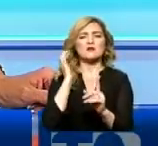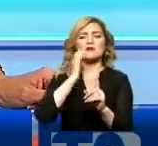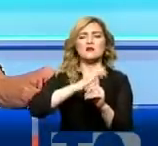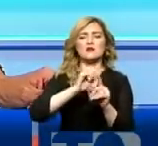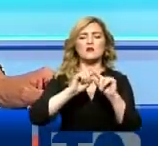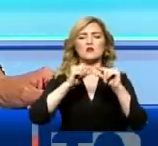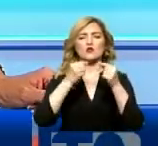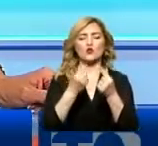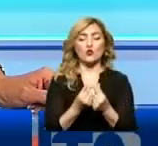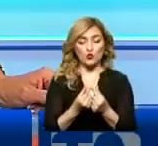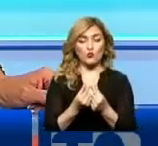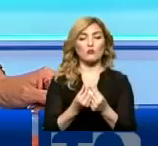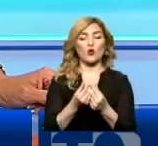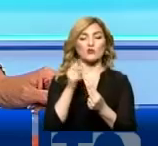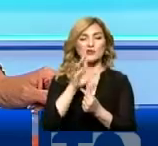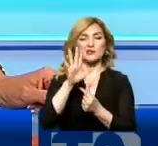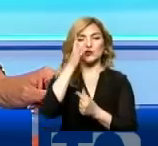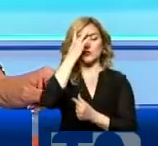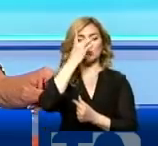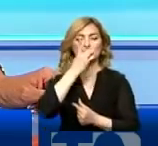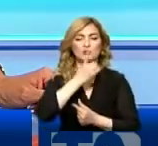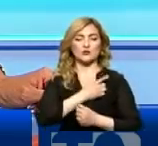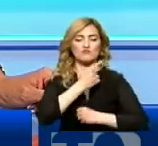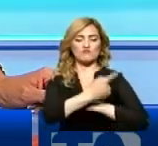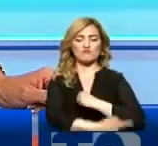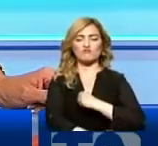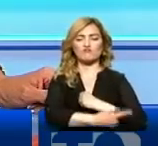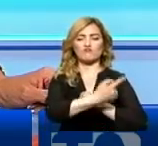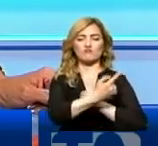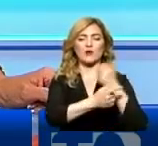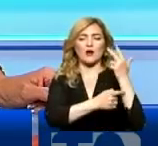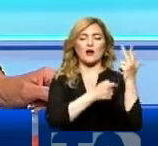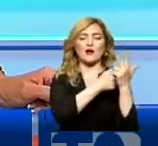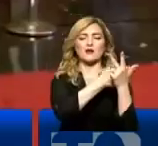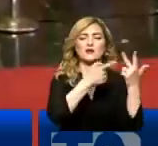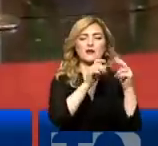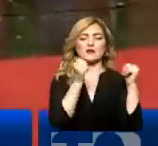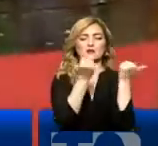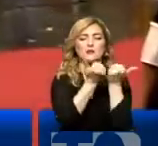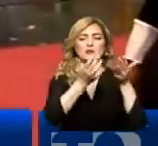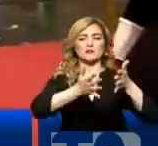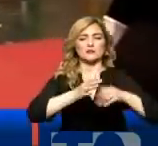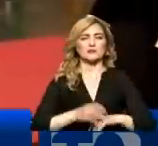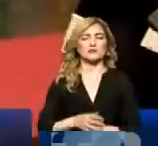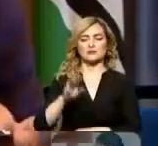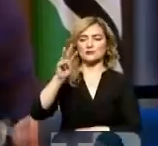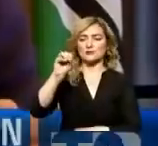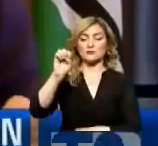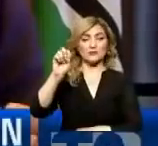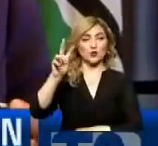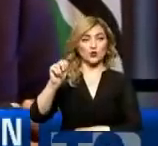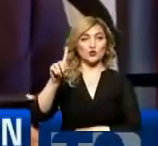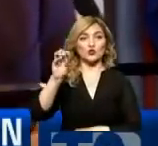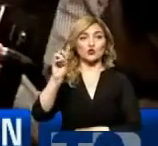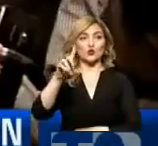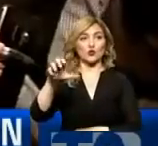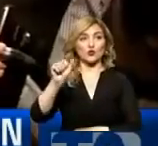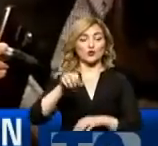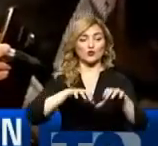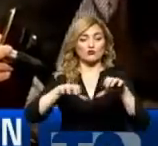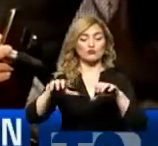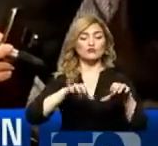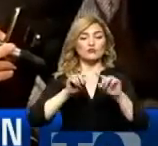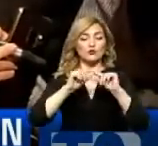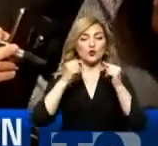de sancionar a 3 legisladores. Uno de ellos ya cumplió la sanción. Daniel Mendoza ya hizo oficial su renuncia a la coordinación